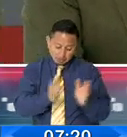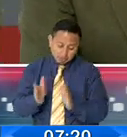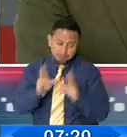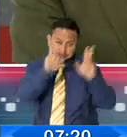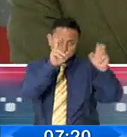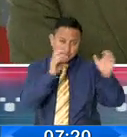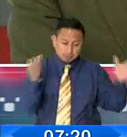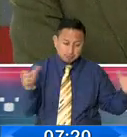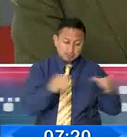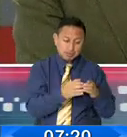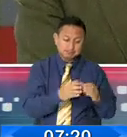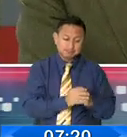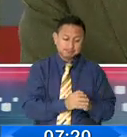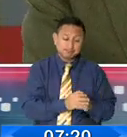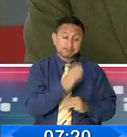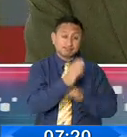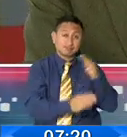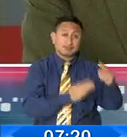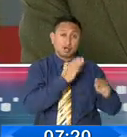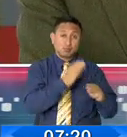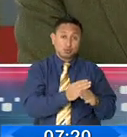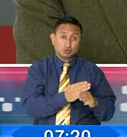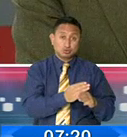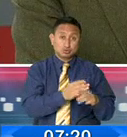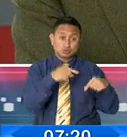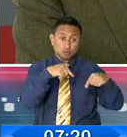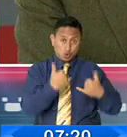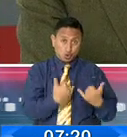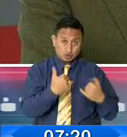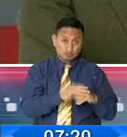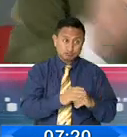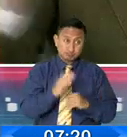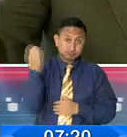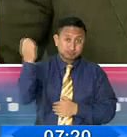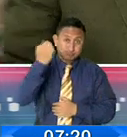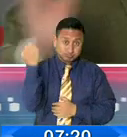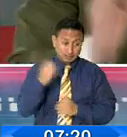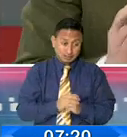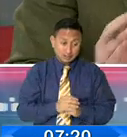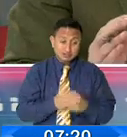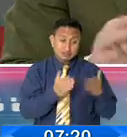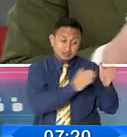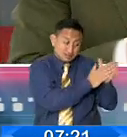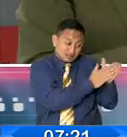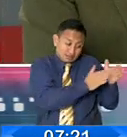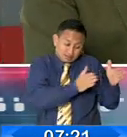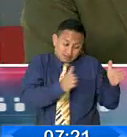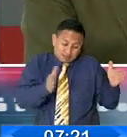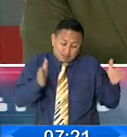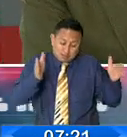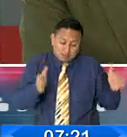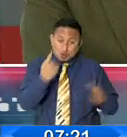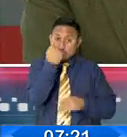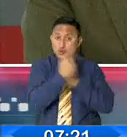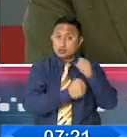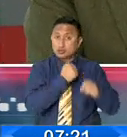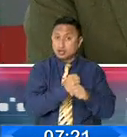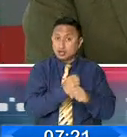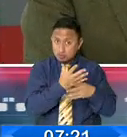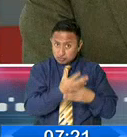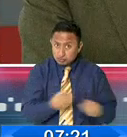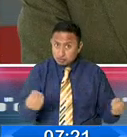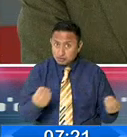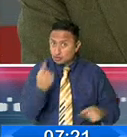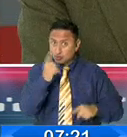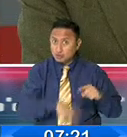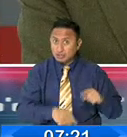Justamente es el mundo entero el que enciende las alarmas nuevamente. A un año de la pandemia aún no se logra superar por más vacunas